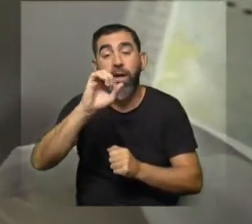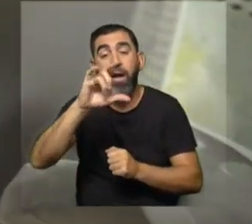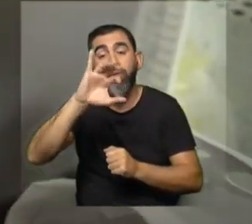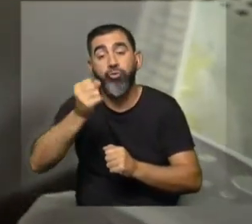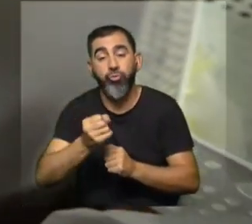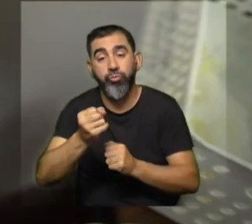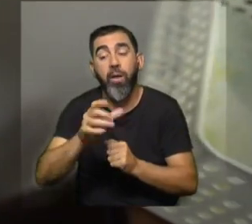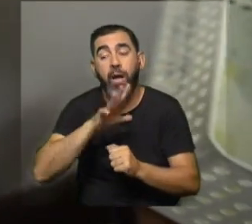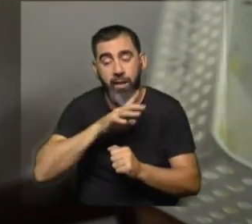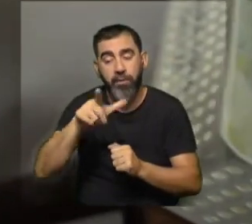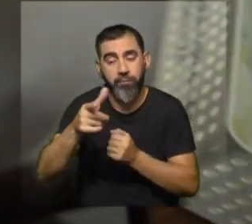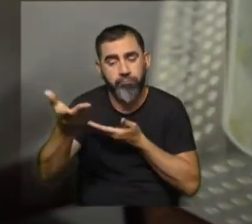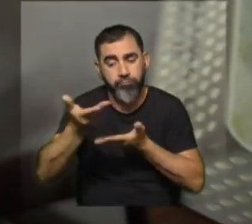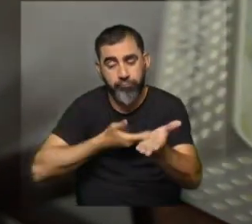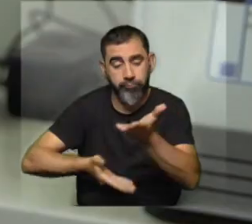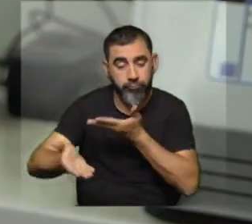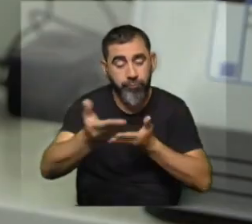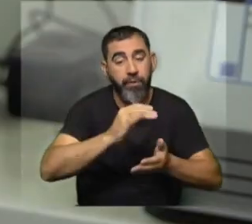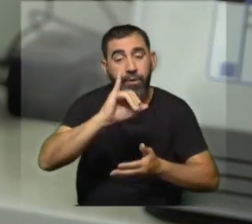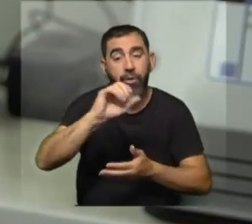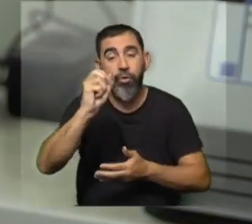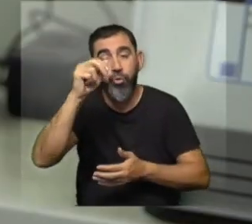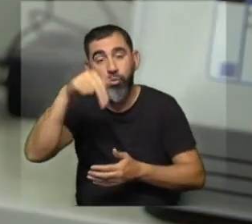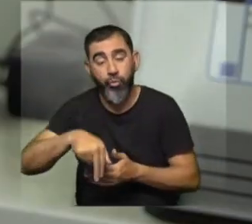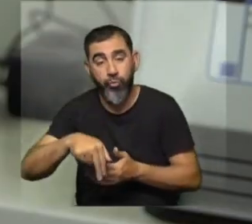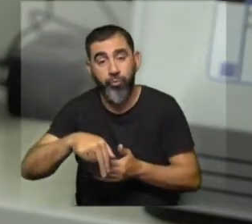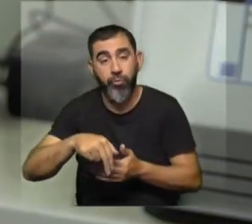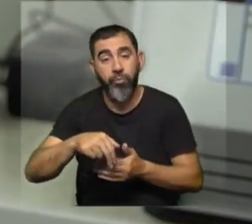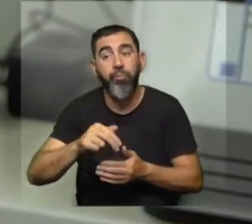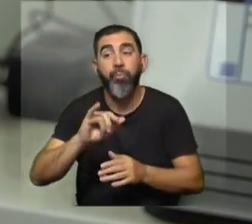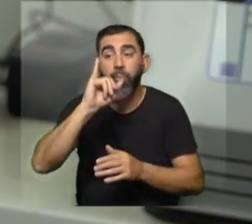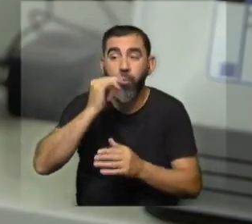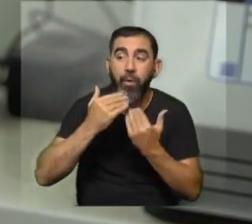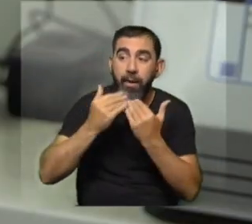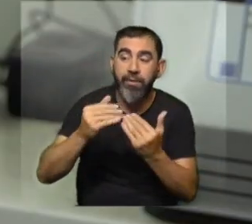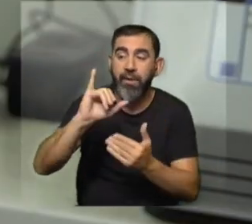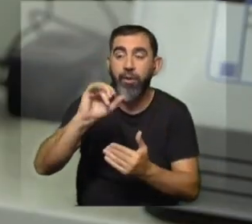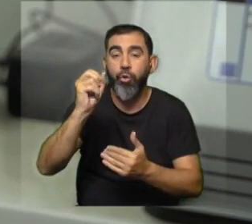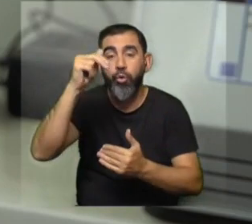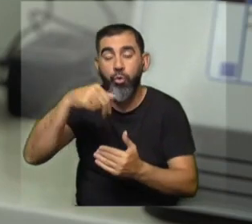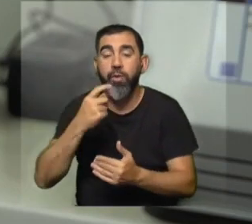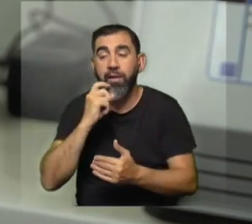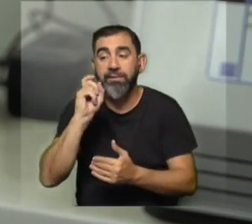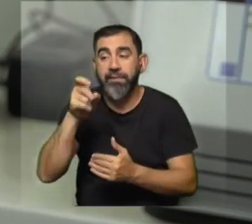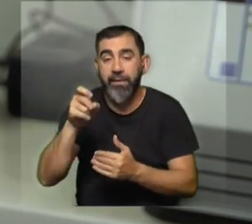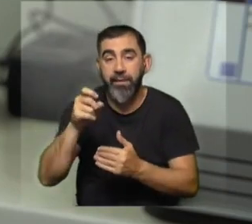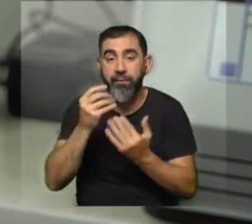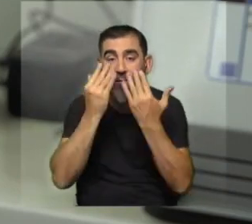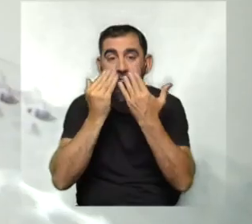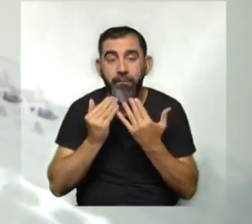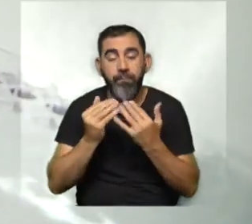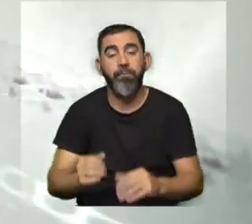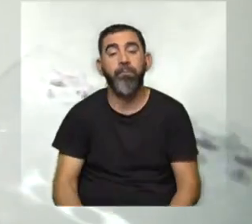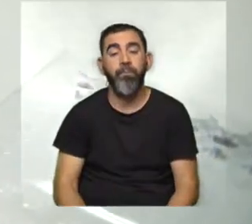un intercambio dinámico de iones a través de la presencia de esos iones en la saliva que está bañando las piezas